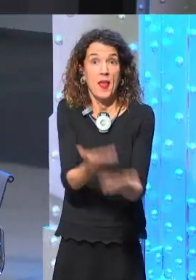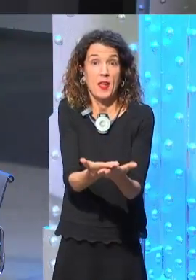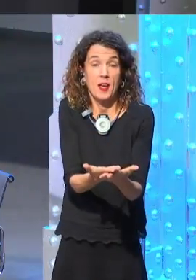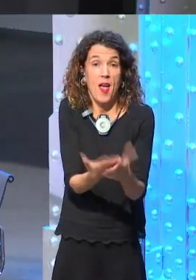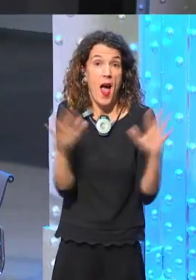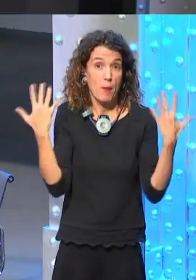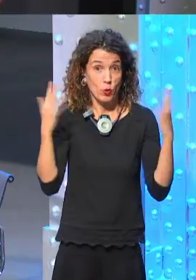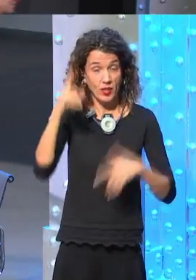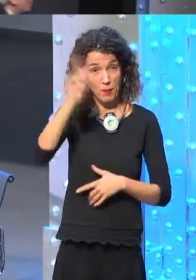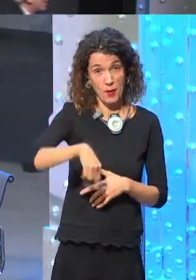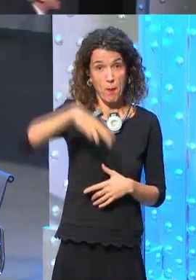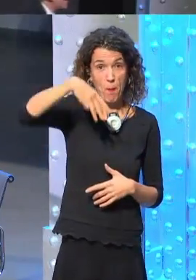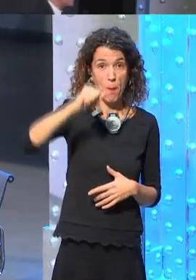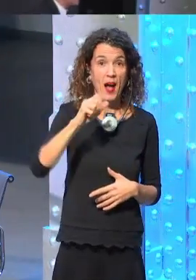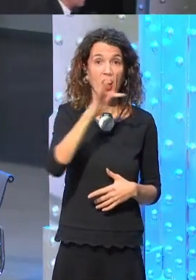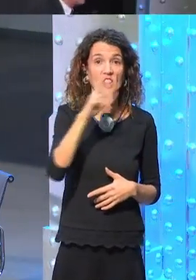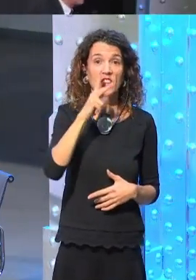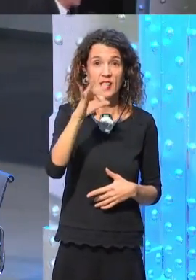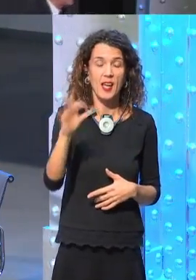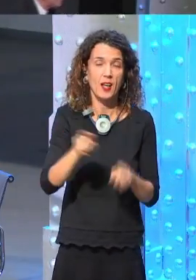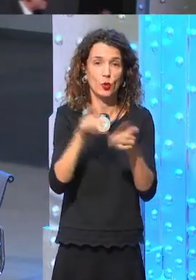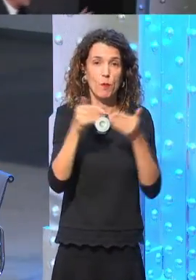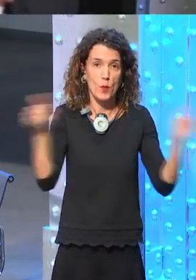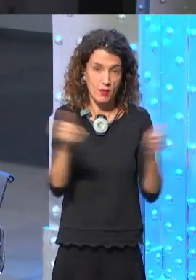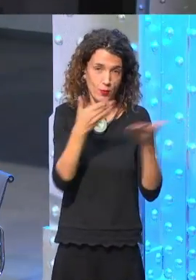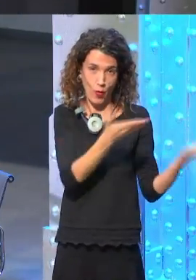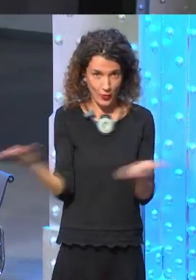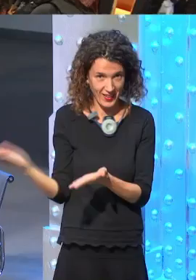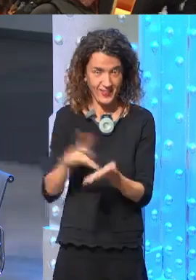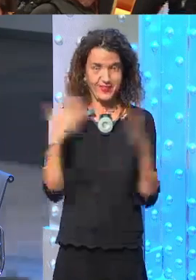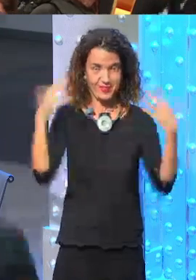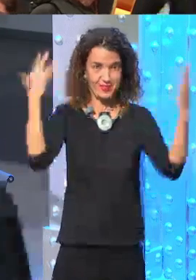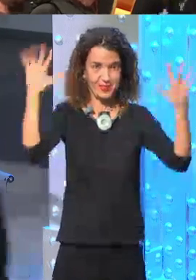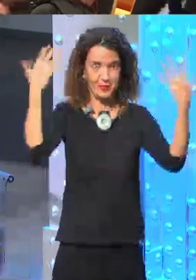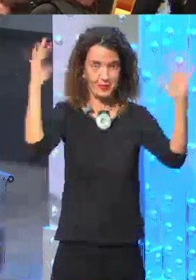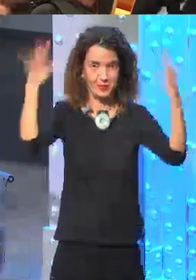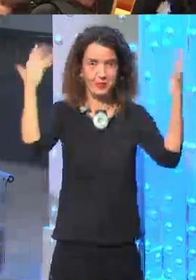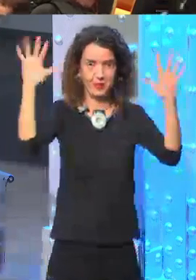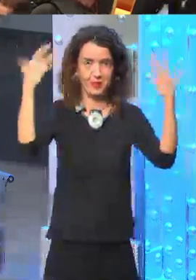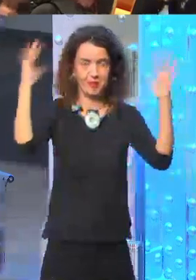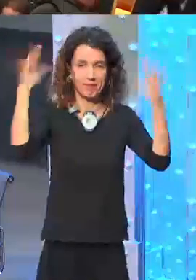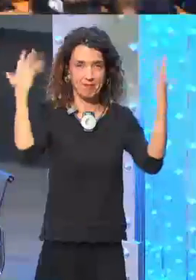un aplauso para Matthias Kohler, que va a ser el que abra plaza hoy. Matthias.